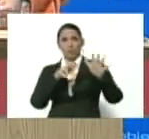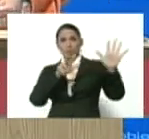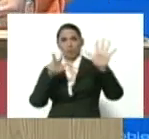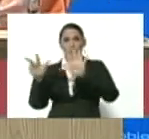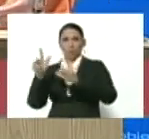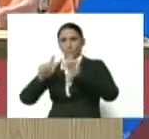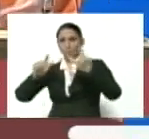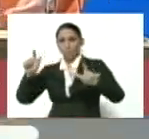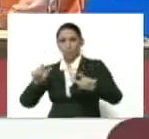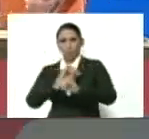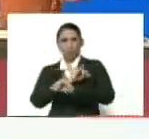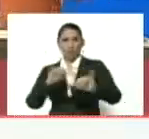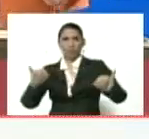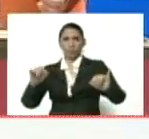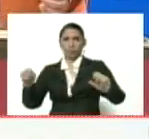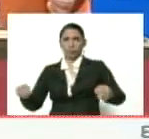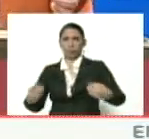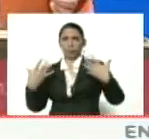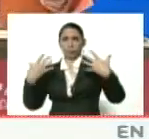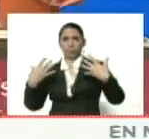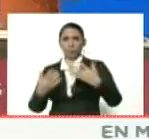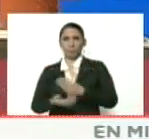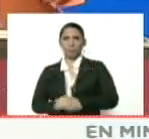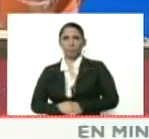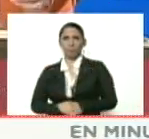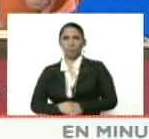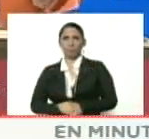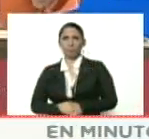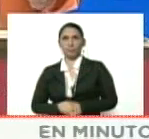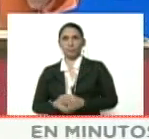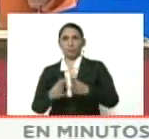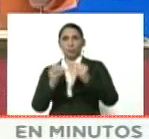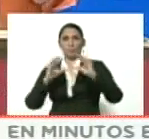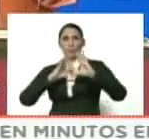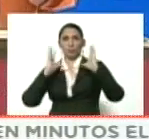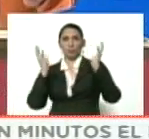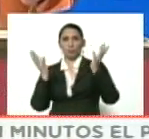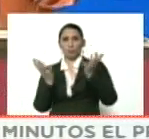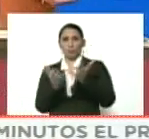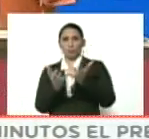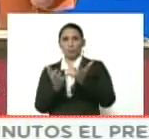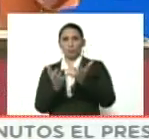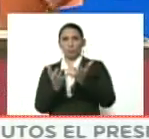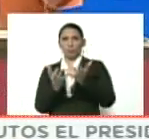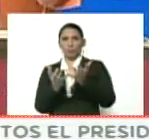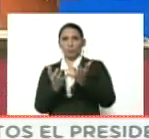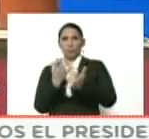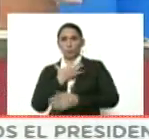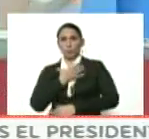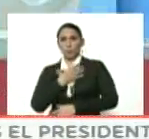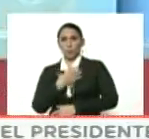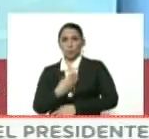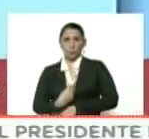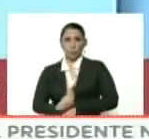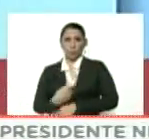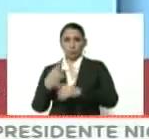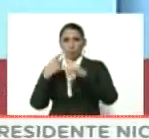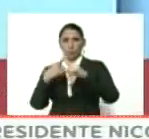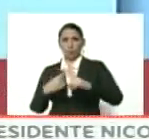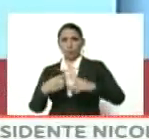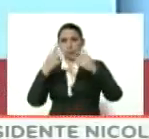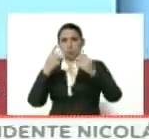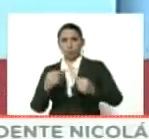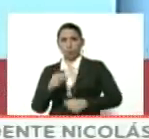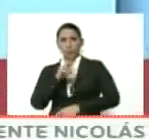3.904.088 casos detectados en todo el planeta y la lamentable cifra de